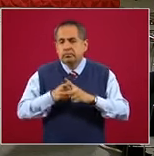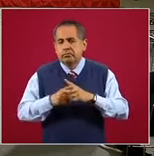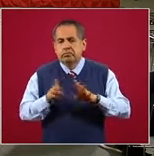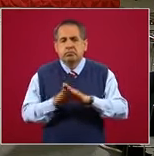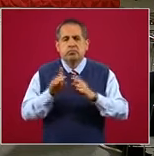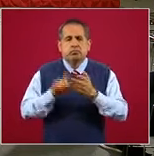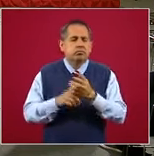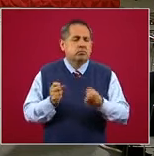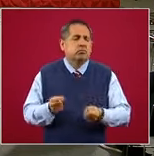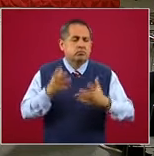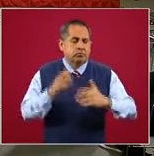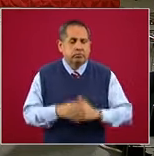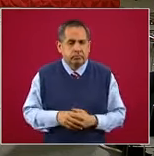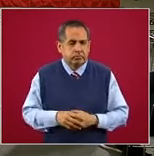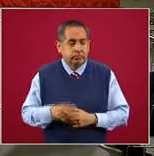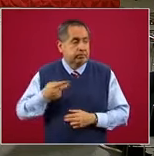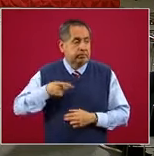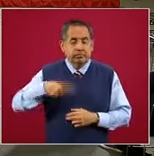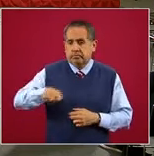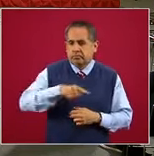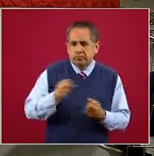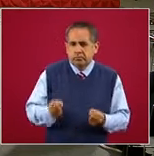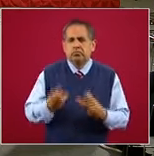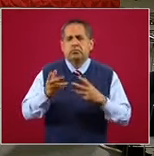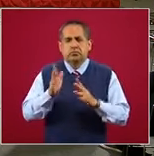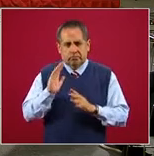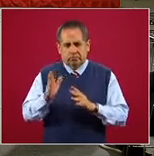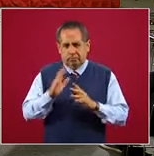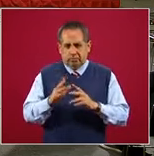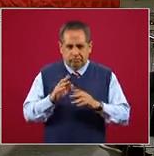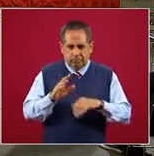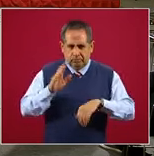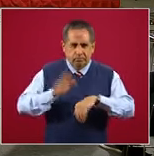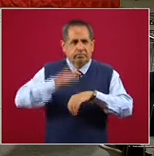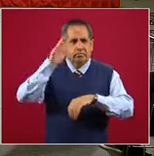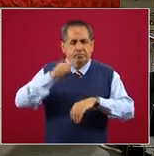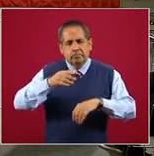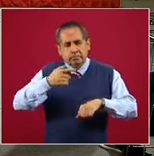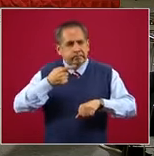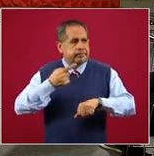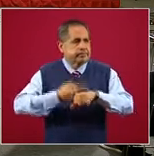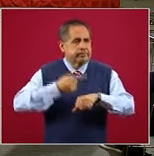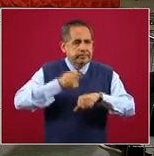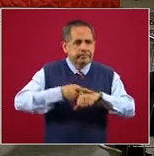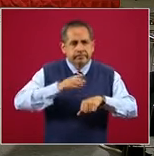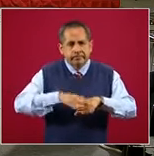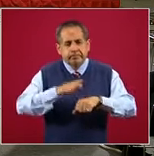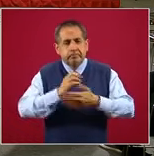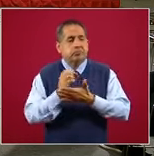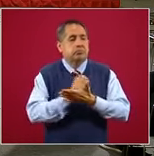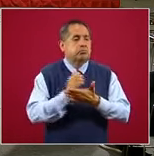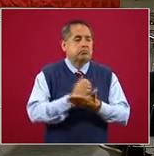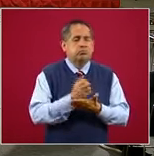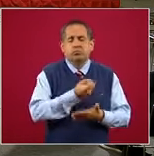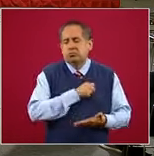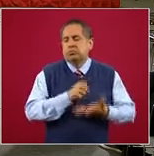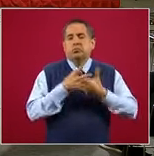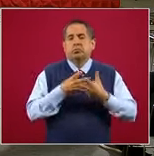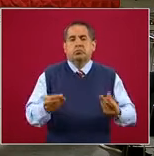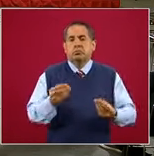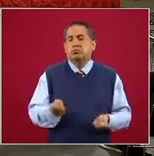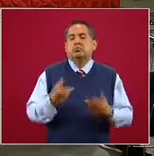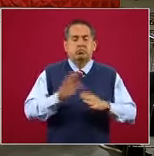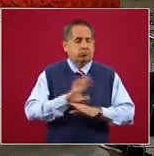los recuperados, es decir, cuántas personas ya han sobrepasado la enfermedad, se han recuperado y ahora